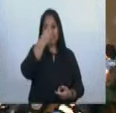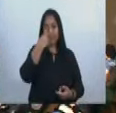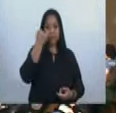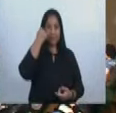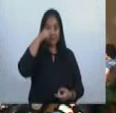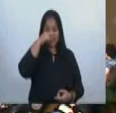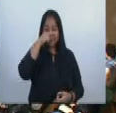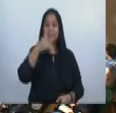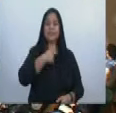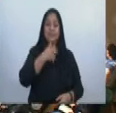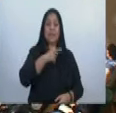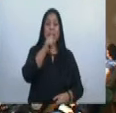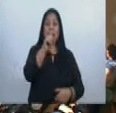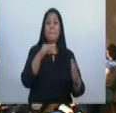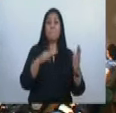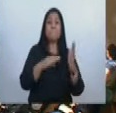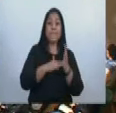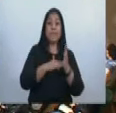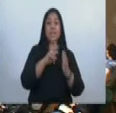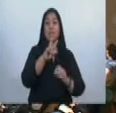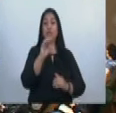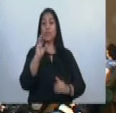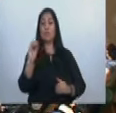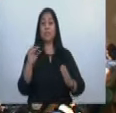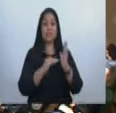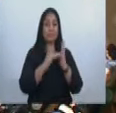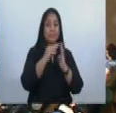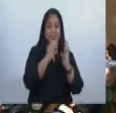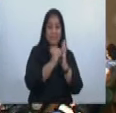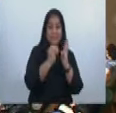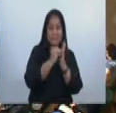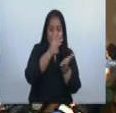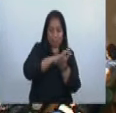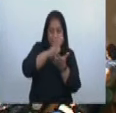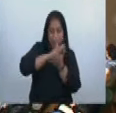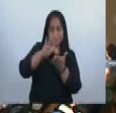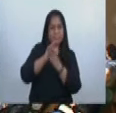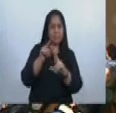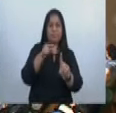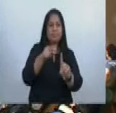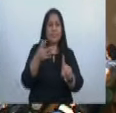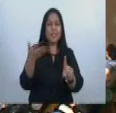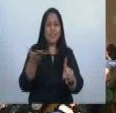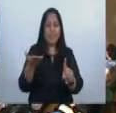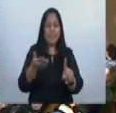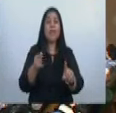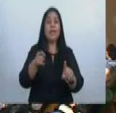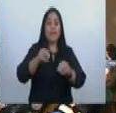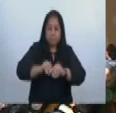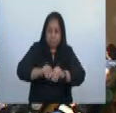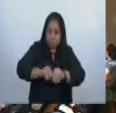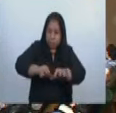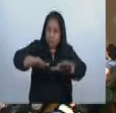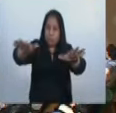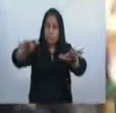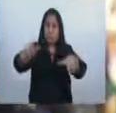10000 millones de quetzales que van a ser invertidos precisamente en llevar la